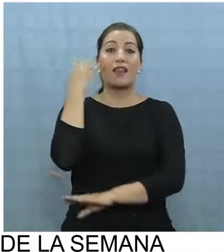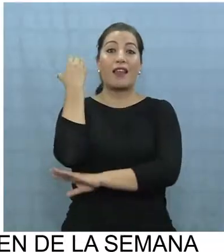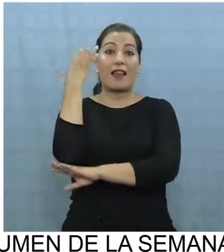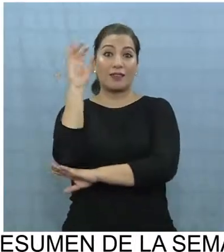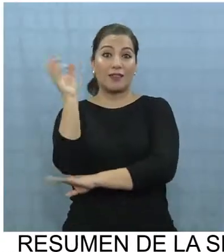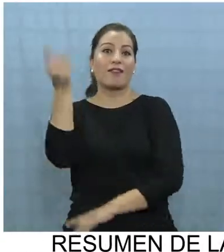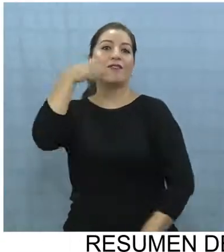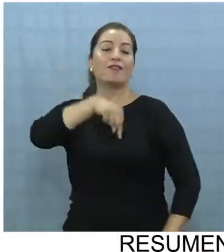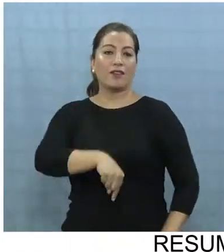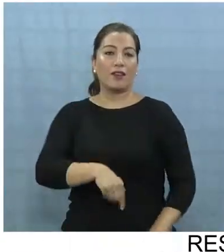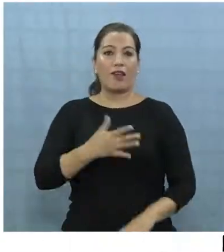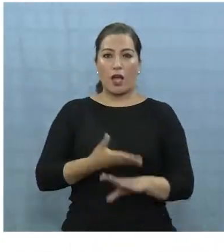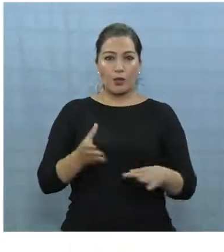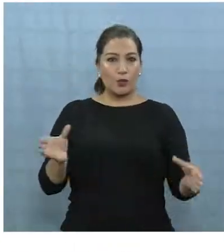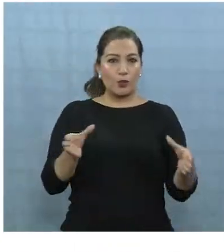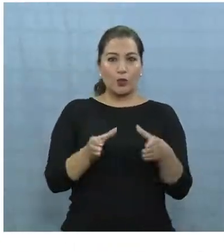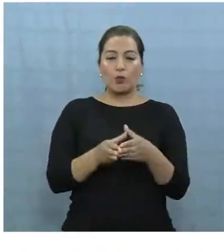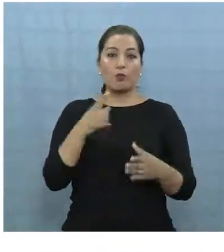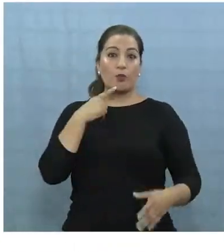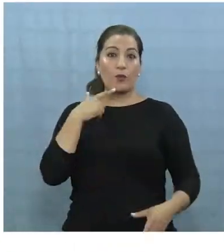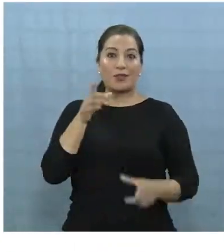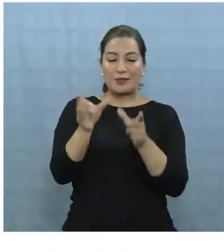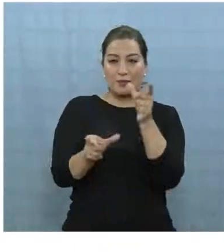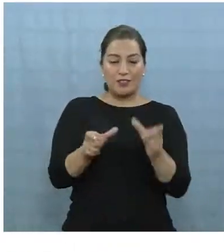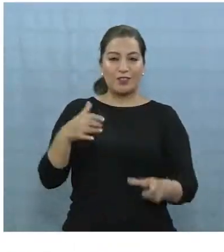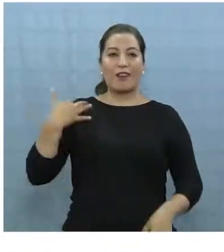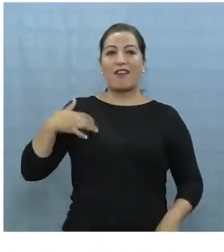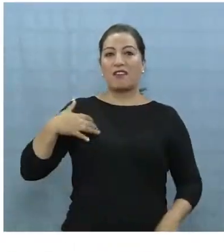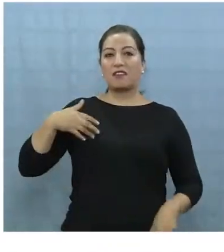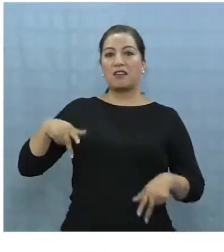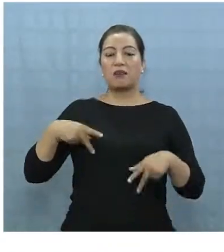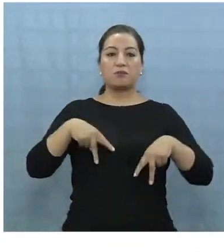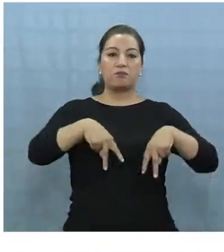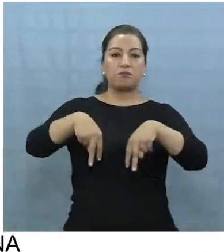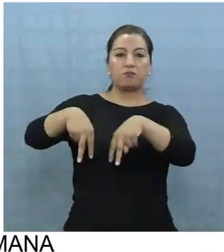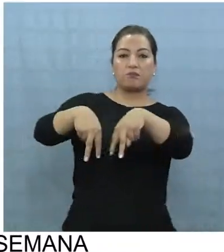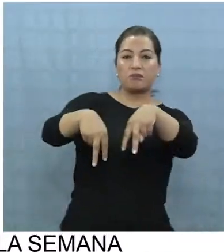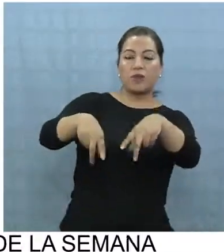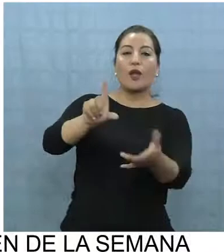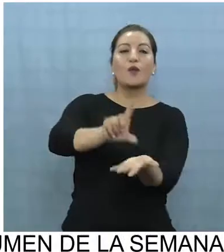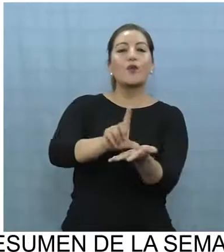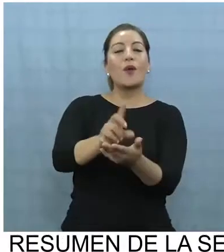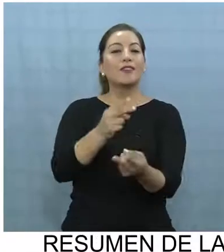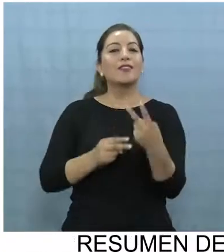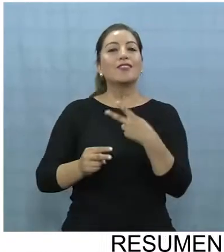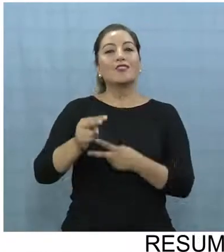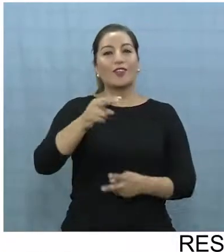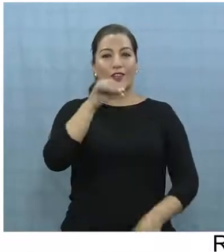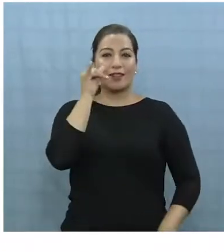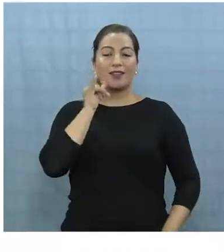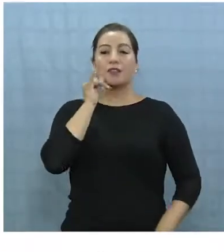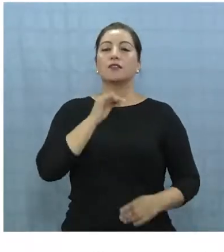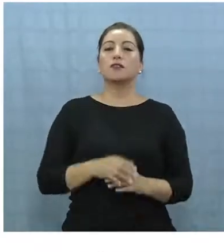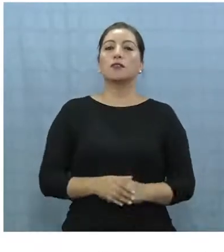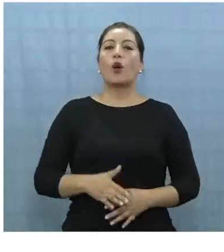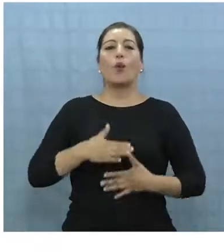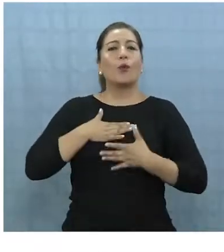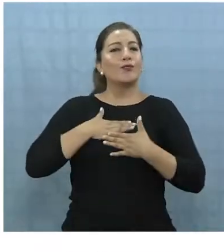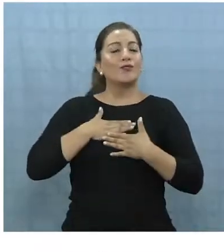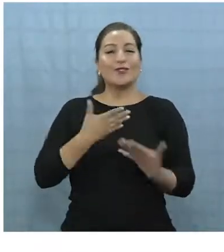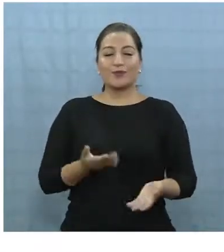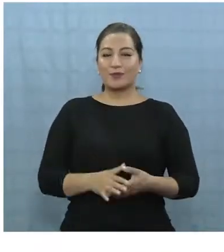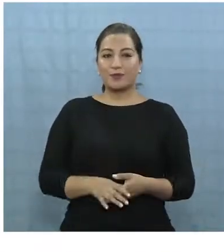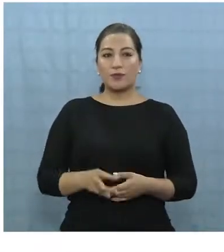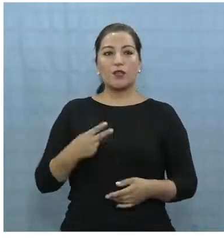y de La Serena, mientras que un grupo significante de argentinos se pasean por los sitios históricos de nuestra ciudad. Nos